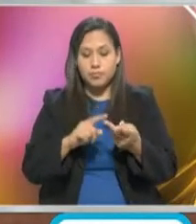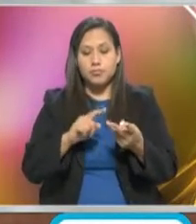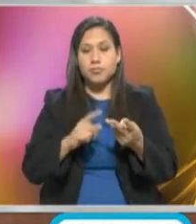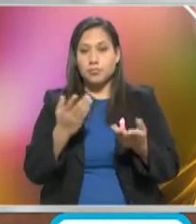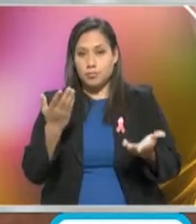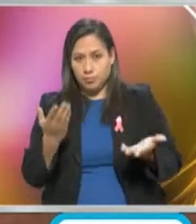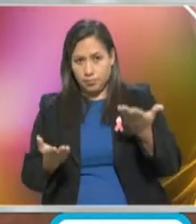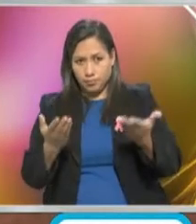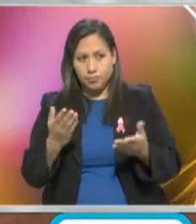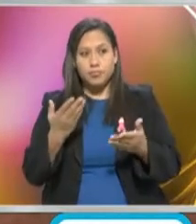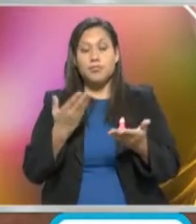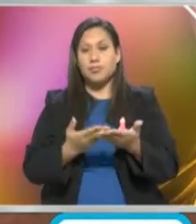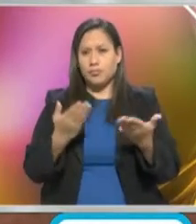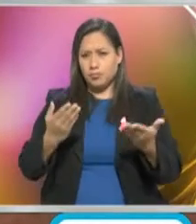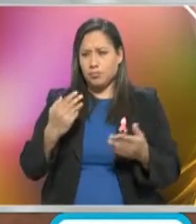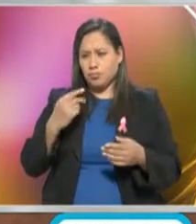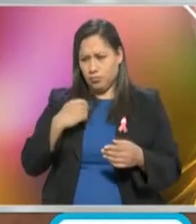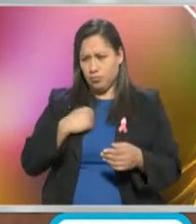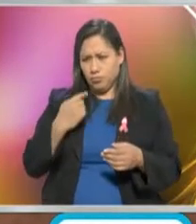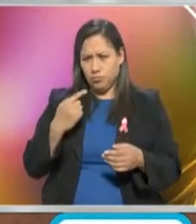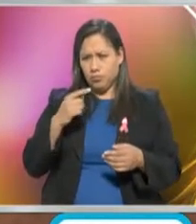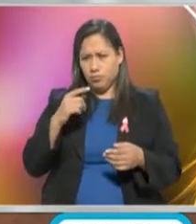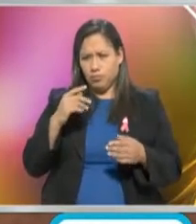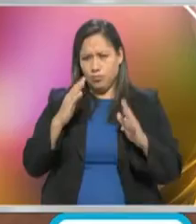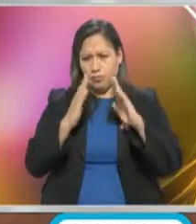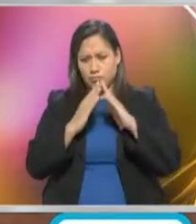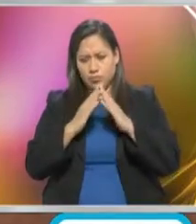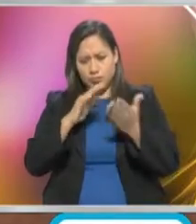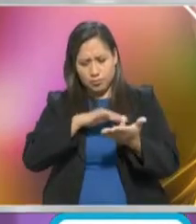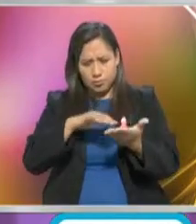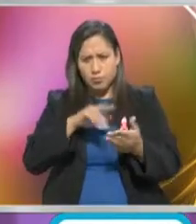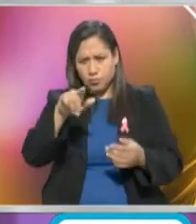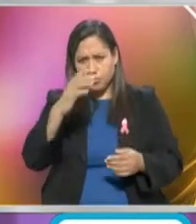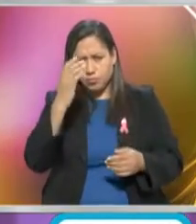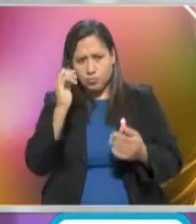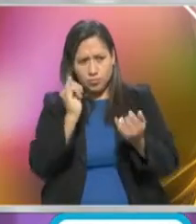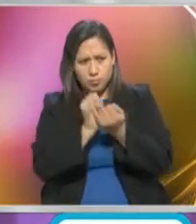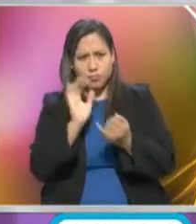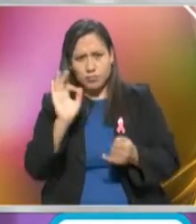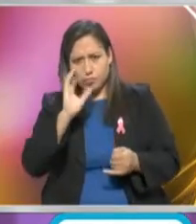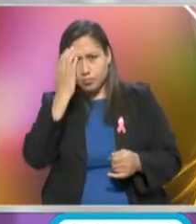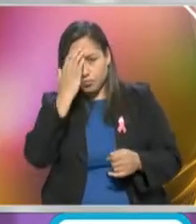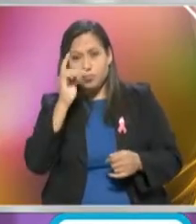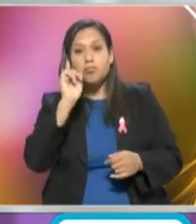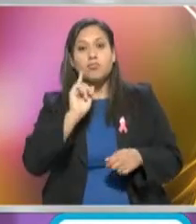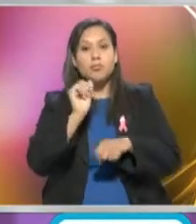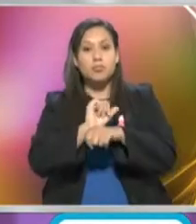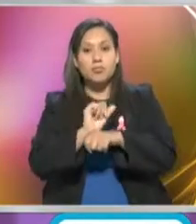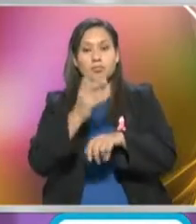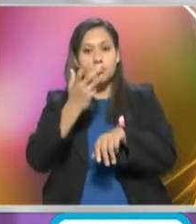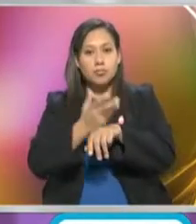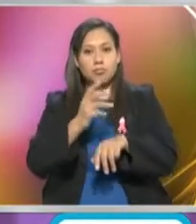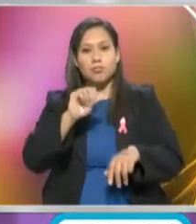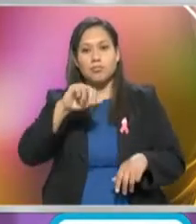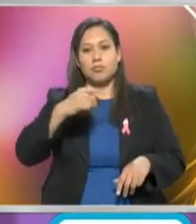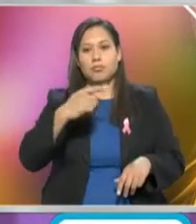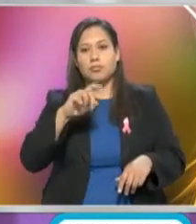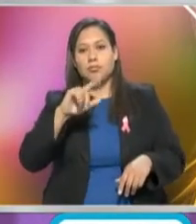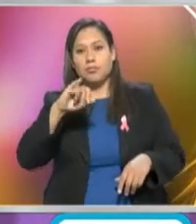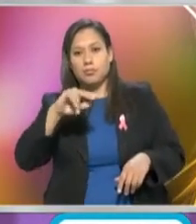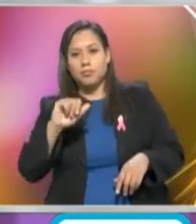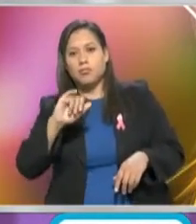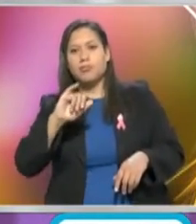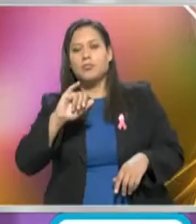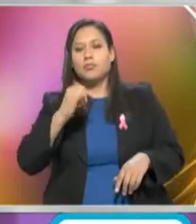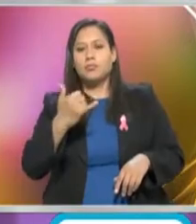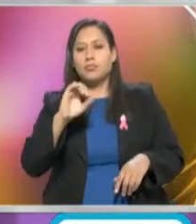equilibrio. Ahora, yo leí, seguramente muchos en casa también lo conocieron, el caso de la actriz estadounidense Angelina Jolie,